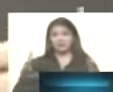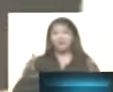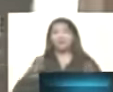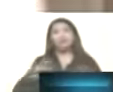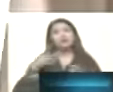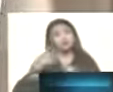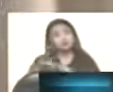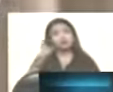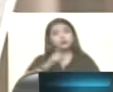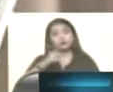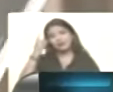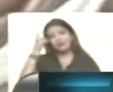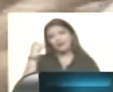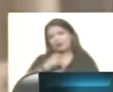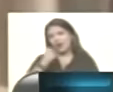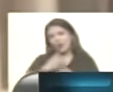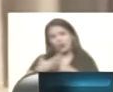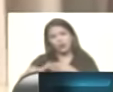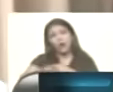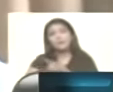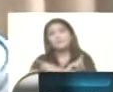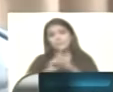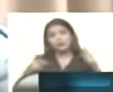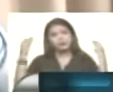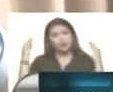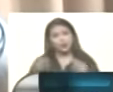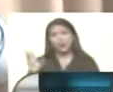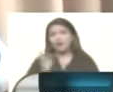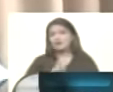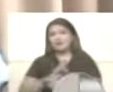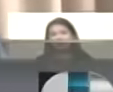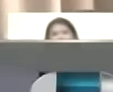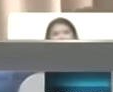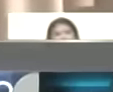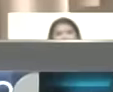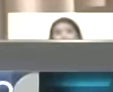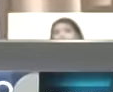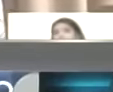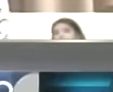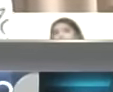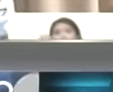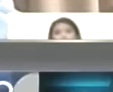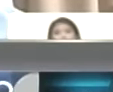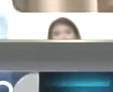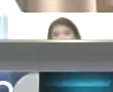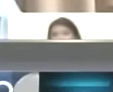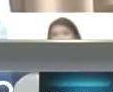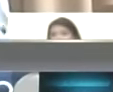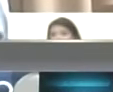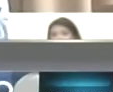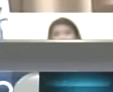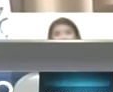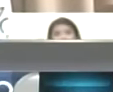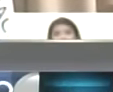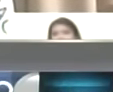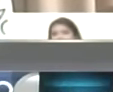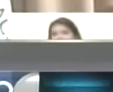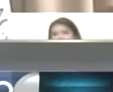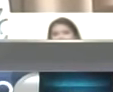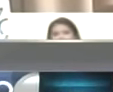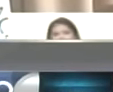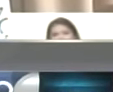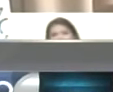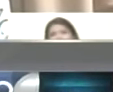días de trabajo, pero estoy seguro que con la pronta y la actitud positiva que tienen todos los trabajadores de Corpoelec, pues le vamos a dar